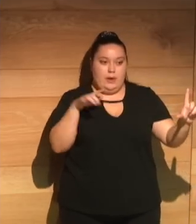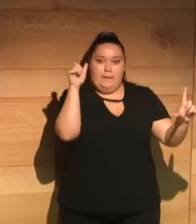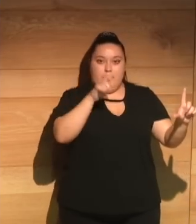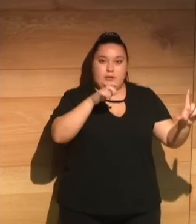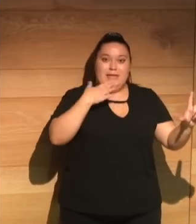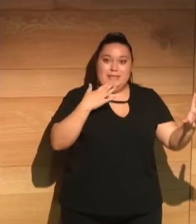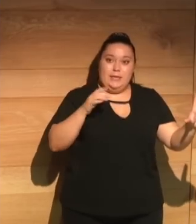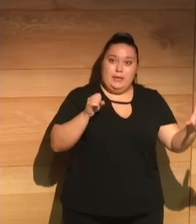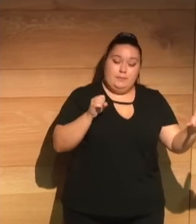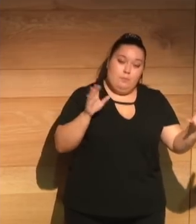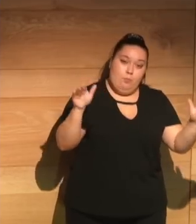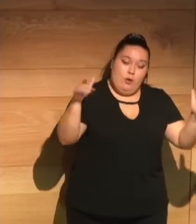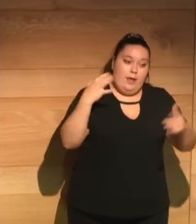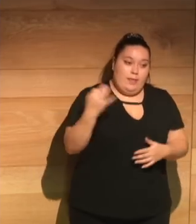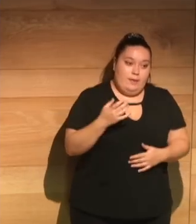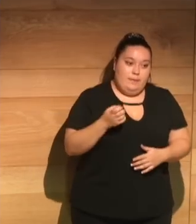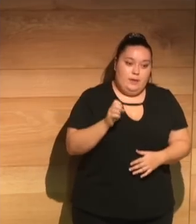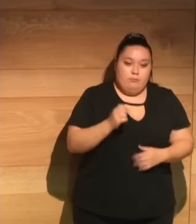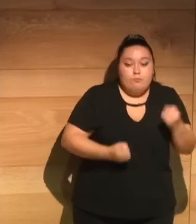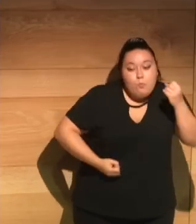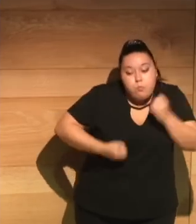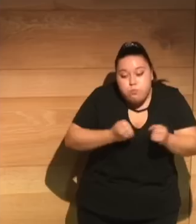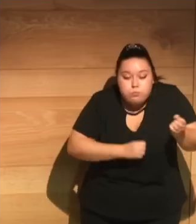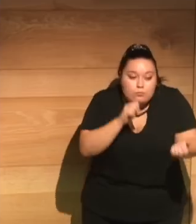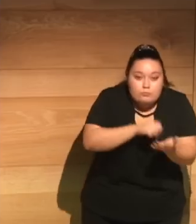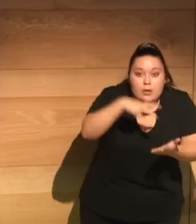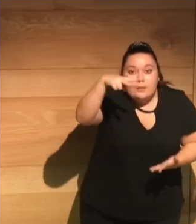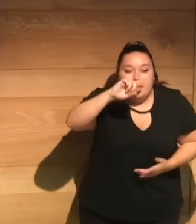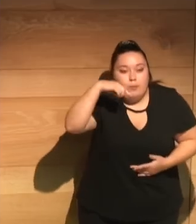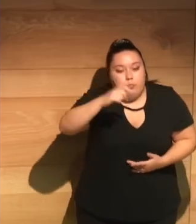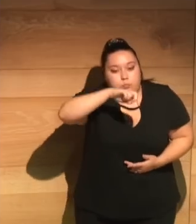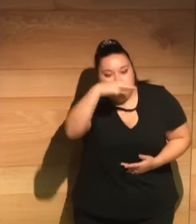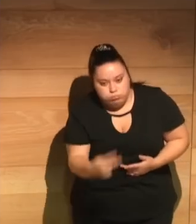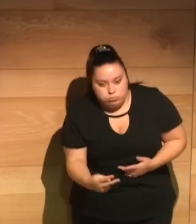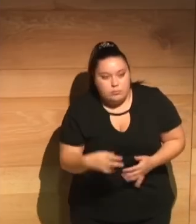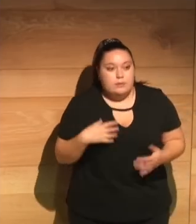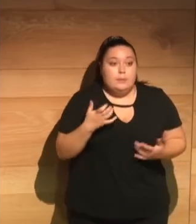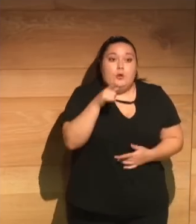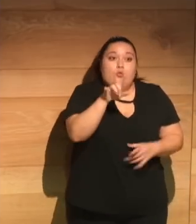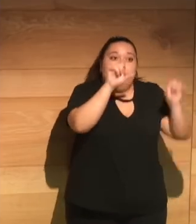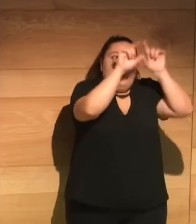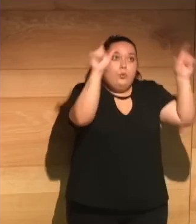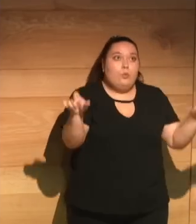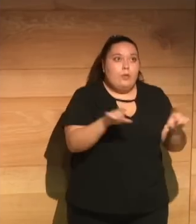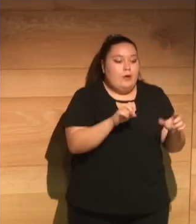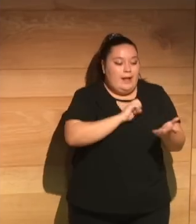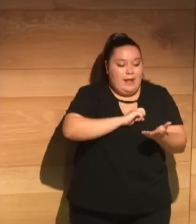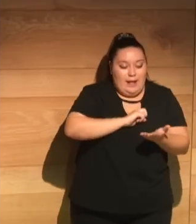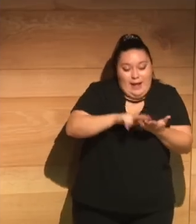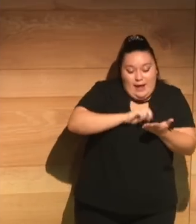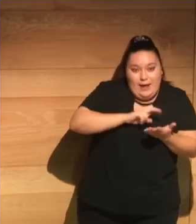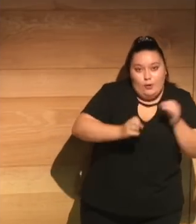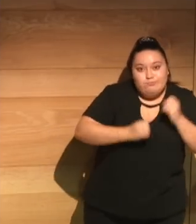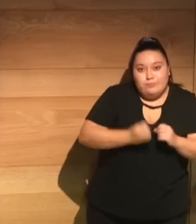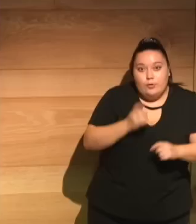pues lo que tiene que hacer es coger carrerilla, saltar, pasa volando y luego se cae. ¿Charlo? Pero tú en tu cuadro no ves la carrerilla ni ves cómo cae. Lo